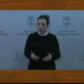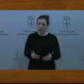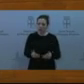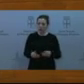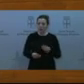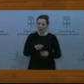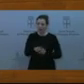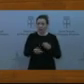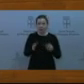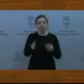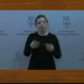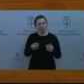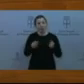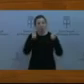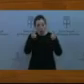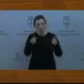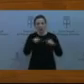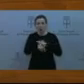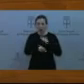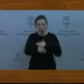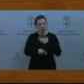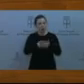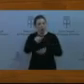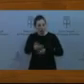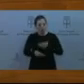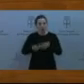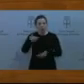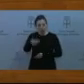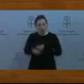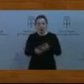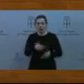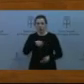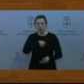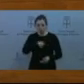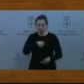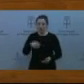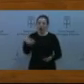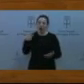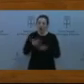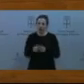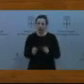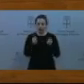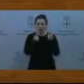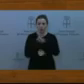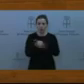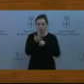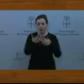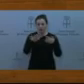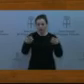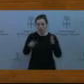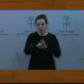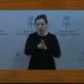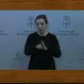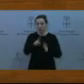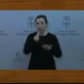administrativa que tiene hasta la llegada a esta Cámara de un texto legal. Por supuesto, el agradecimiento a los miembros de la ponencia